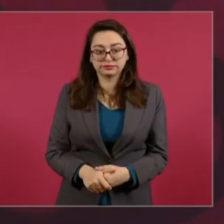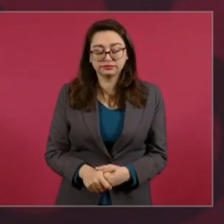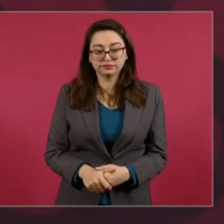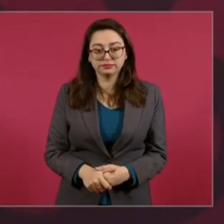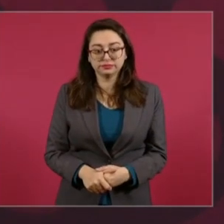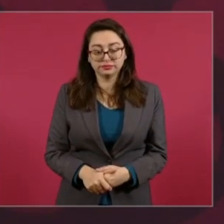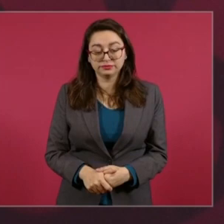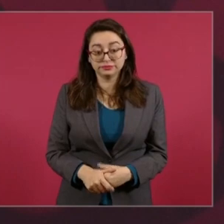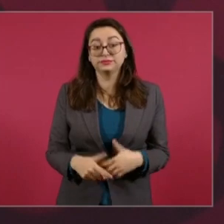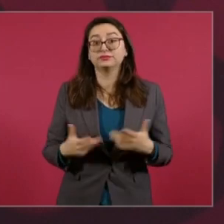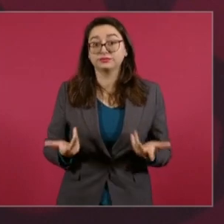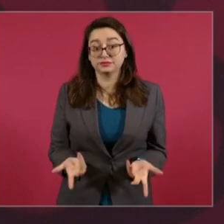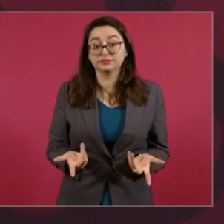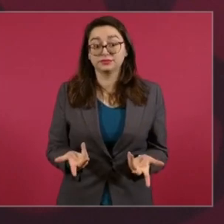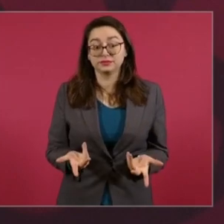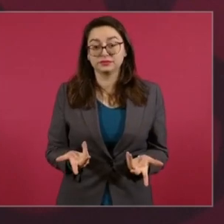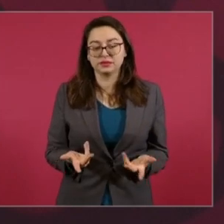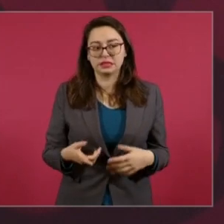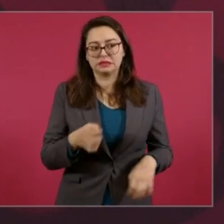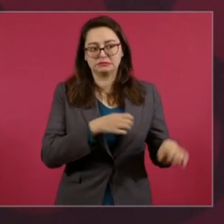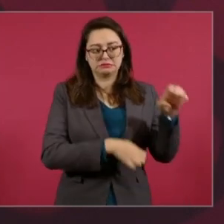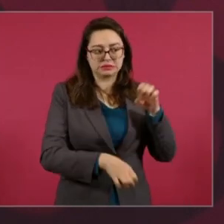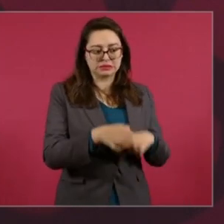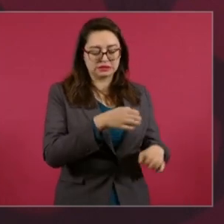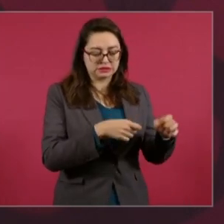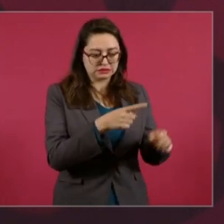Entonces, eso lo han venido entendiendo